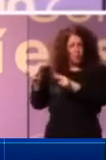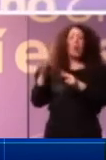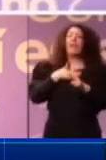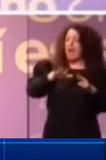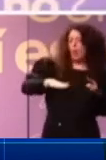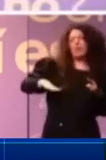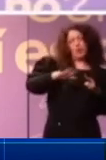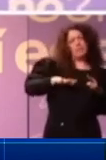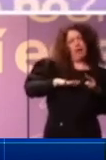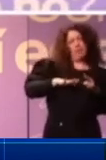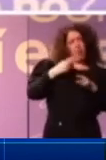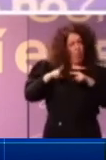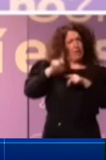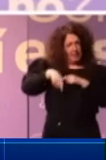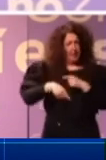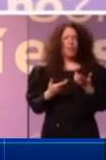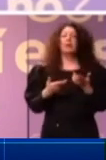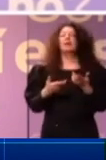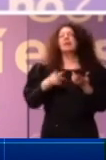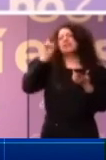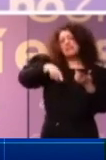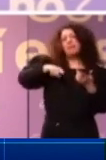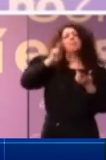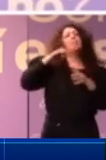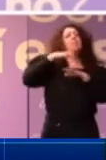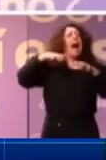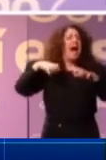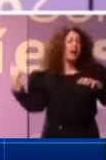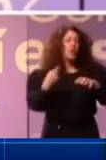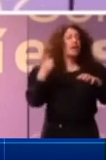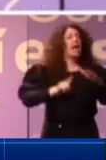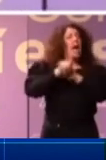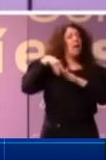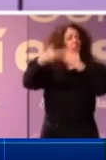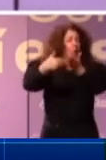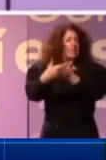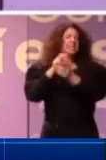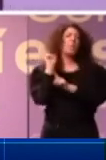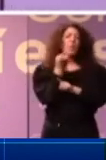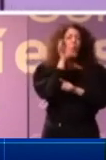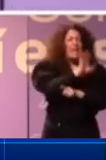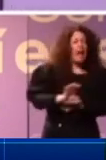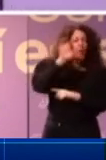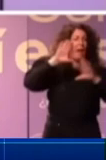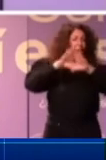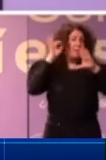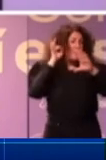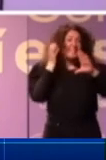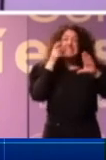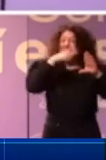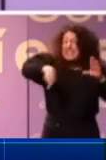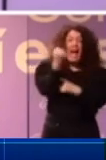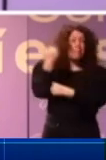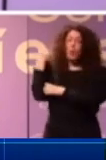ahora mismo estas rebajas de penas de 600, que ya han calculado que van a ser 4.000, por mucho que use, digamos, sus terminales